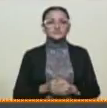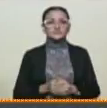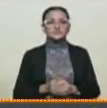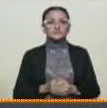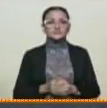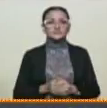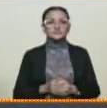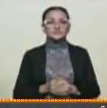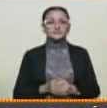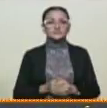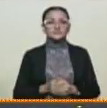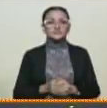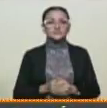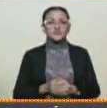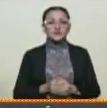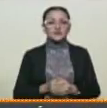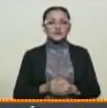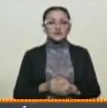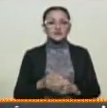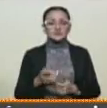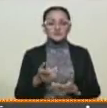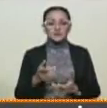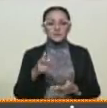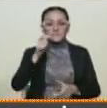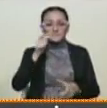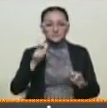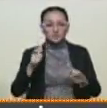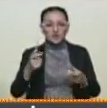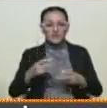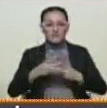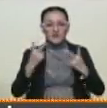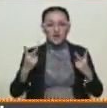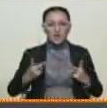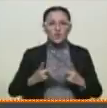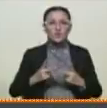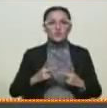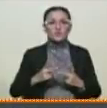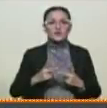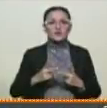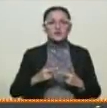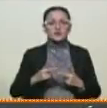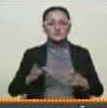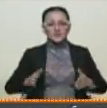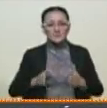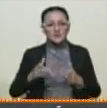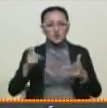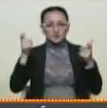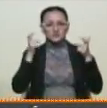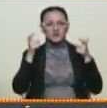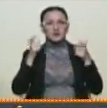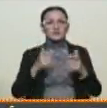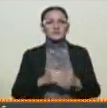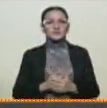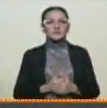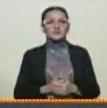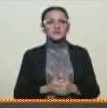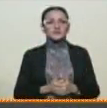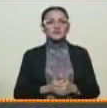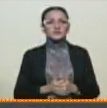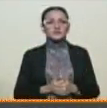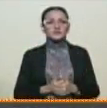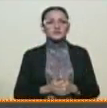donde priven los valores de la civilización humana. Es la ruta de Chávez, le decimos nosotros, que estamos